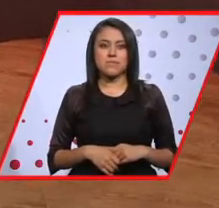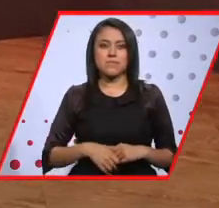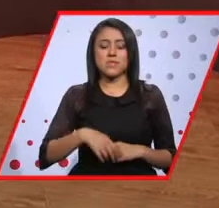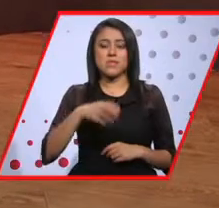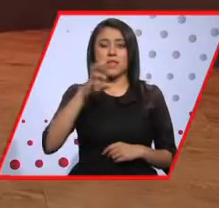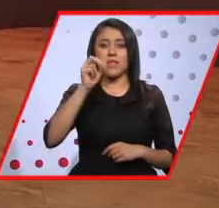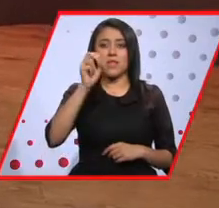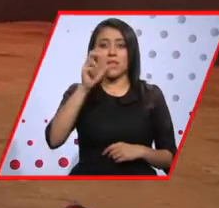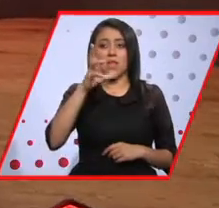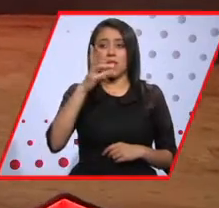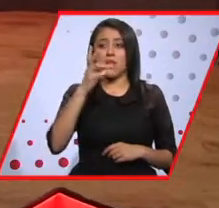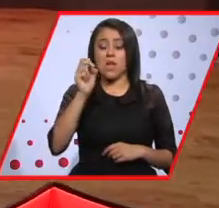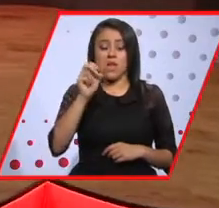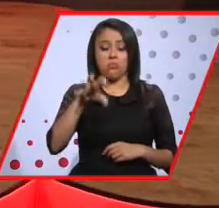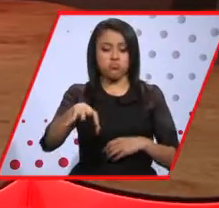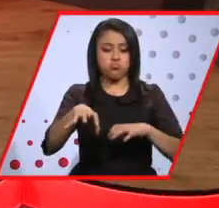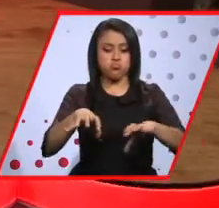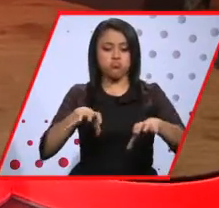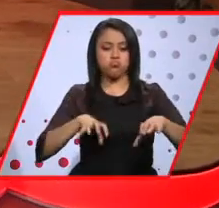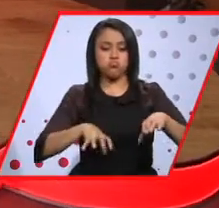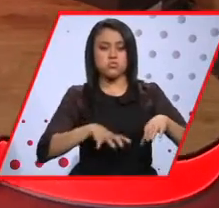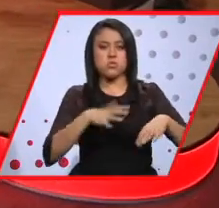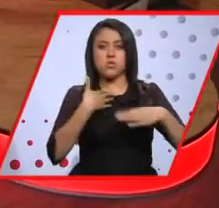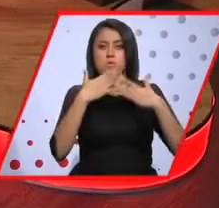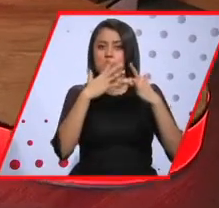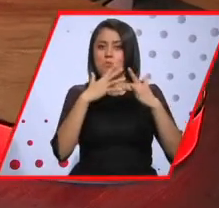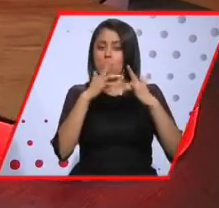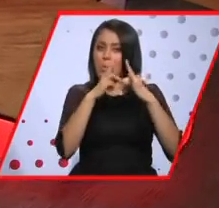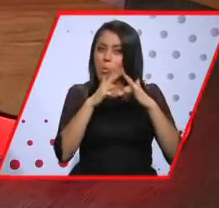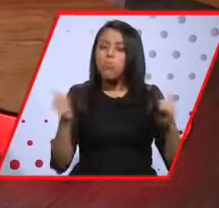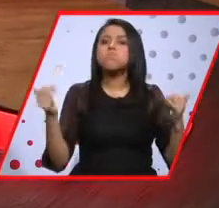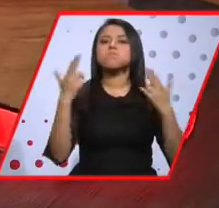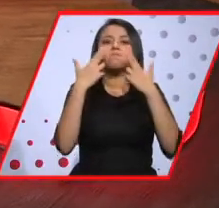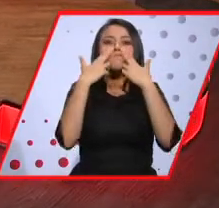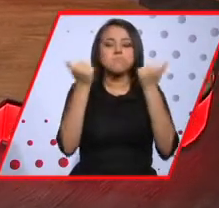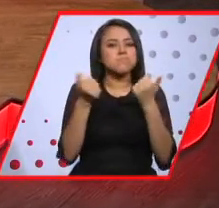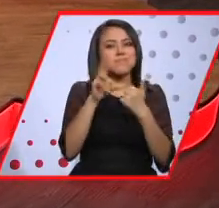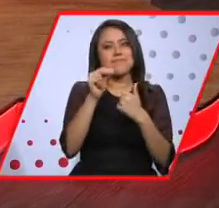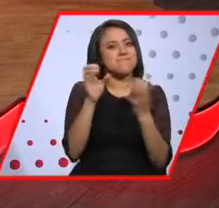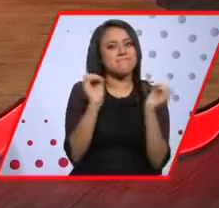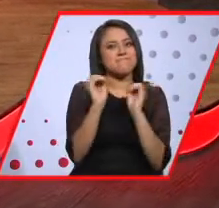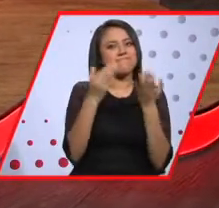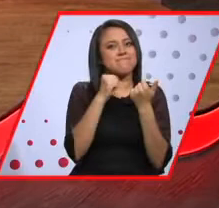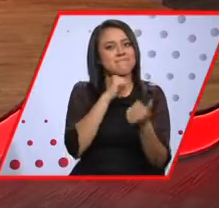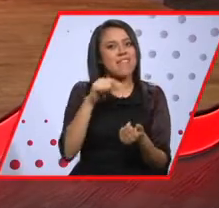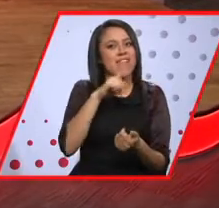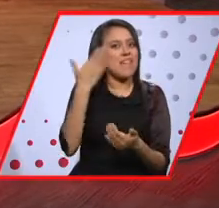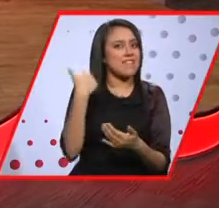30 y tantas mansiones, ranchos, que no tenía cuando llegó al gobierno del estado.